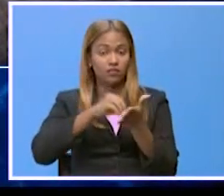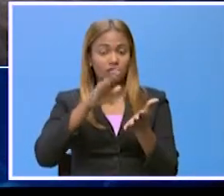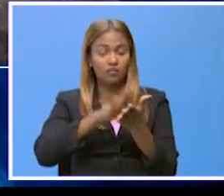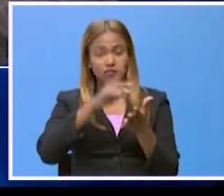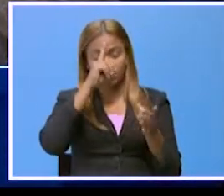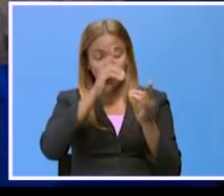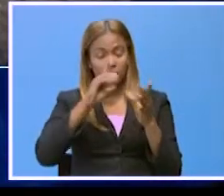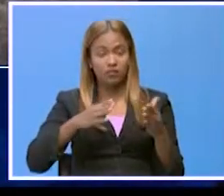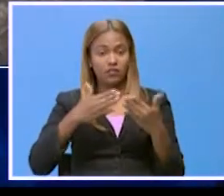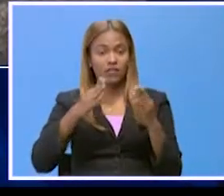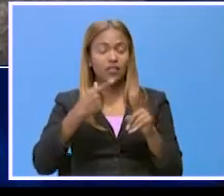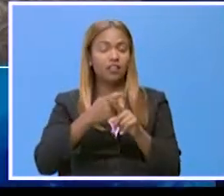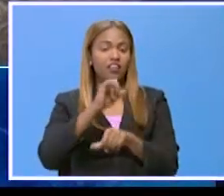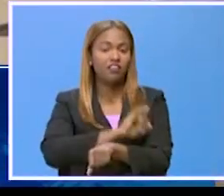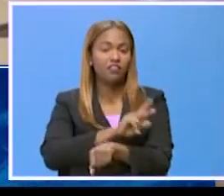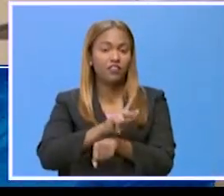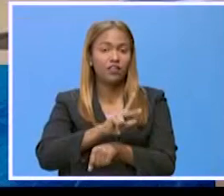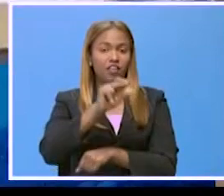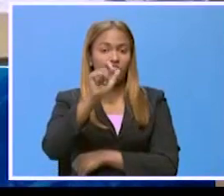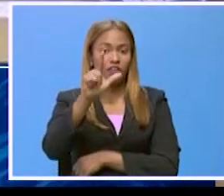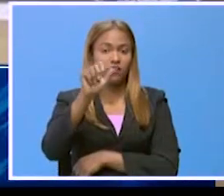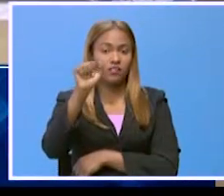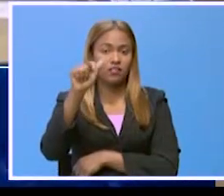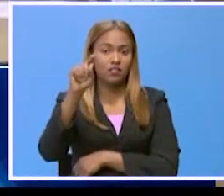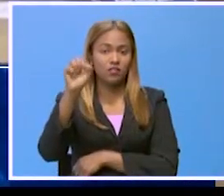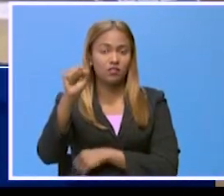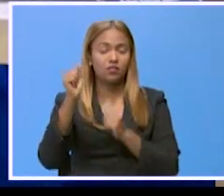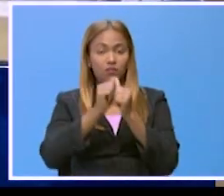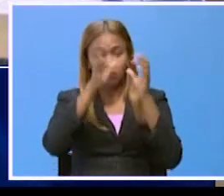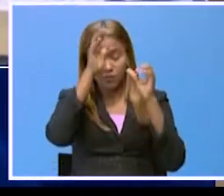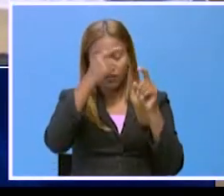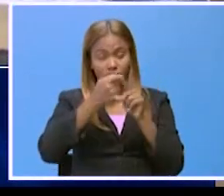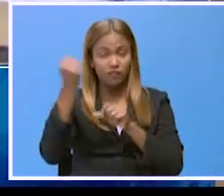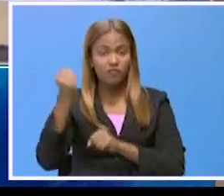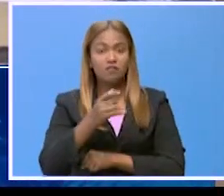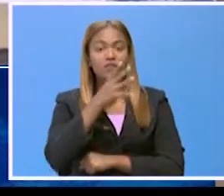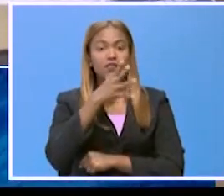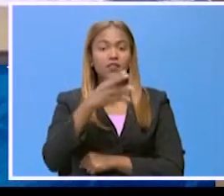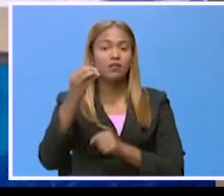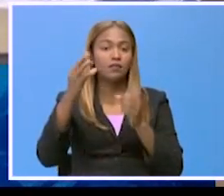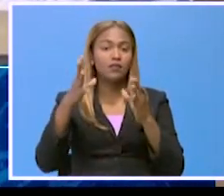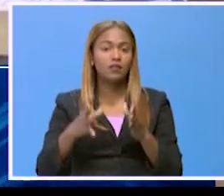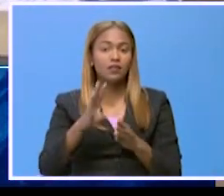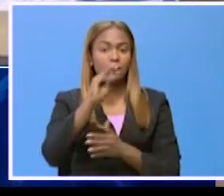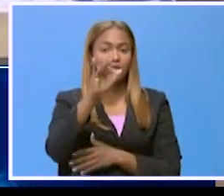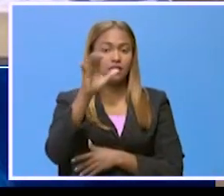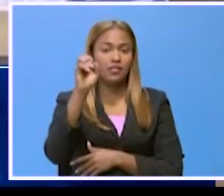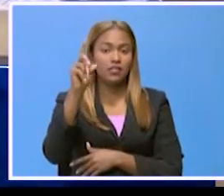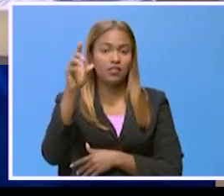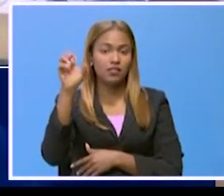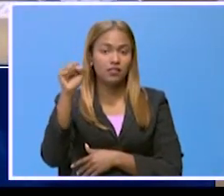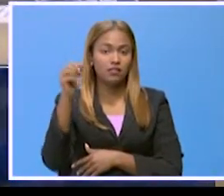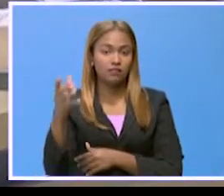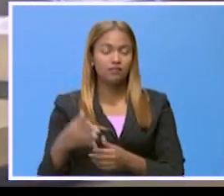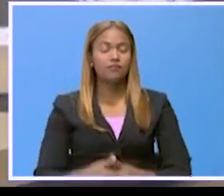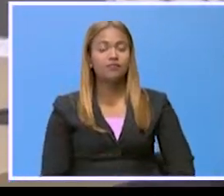director general del infotep rafael sandoval díaz y la presidenta de la fundación madre y maestra mercedes capella